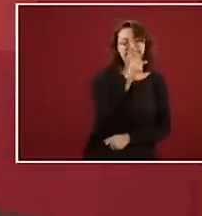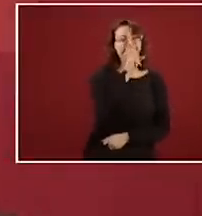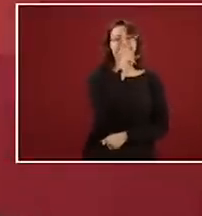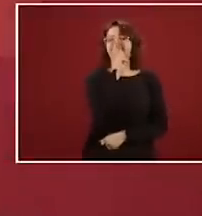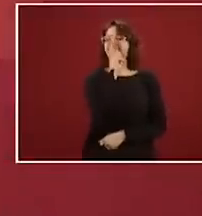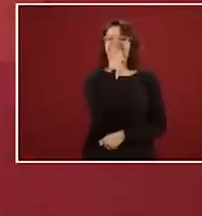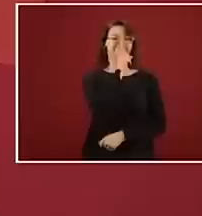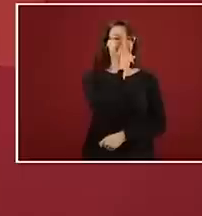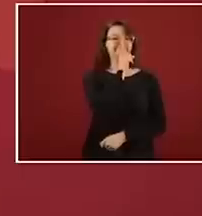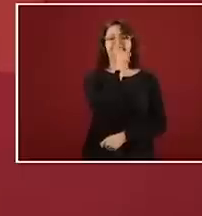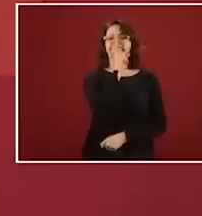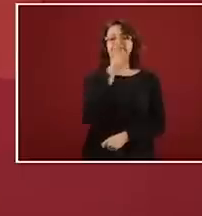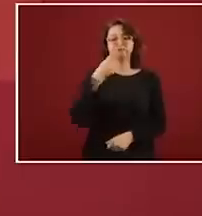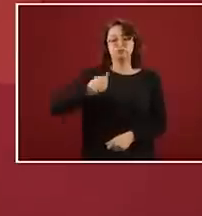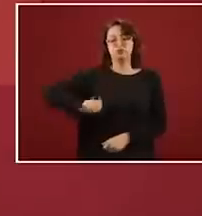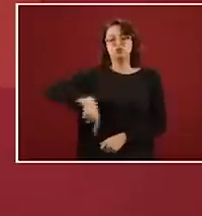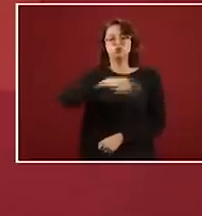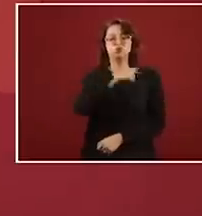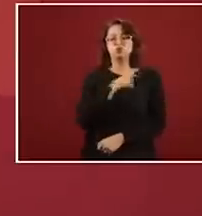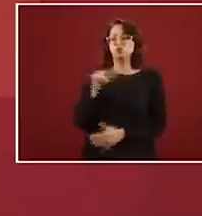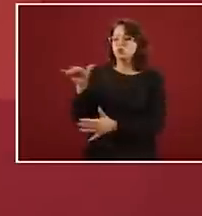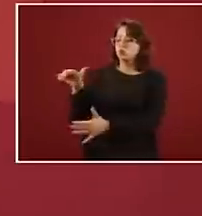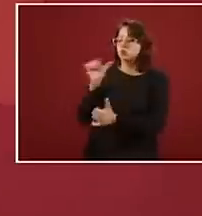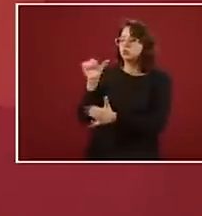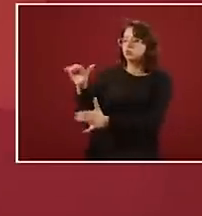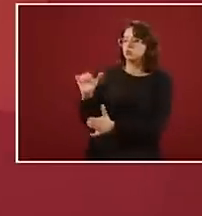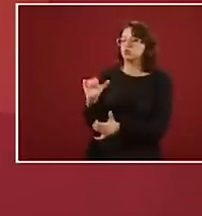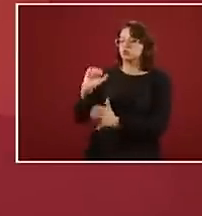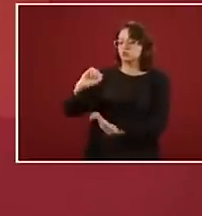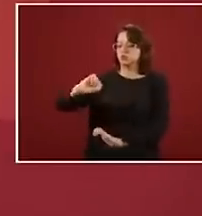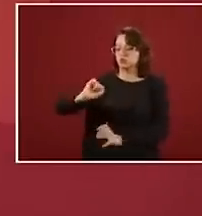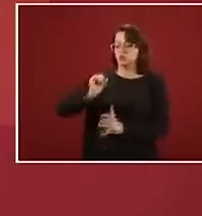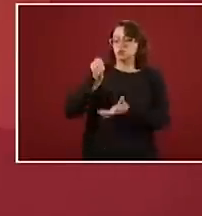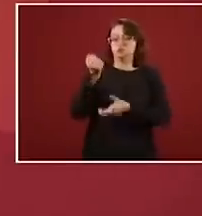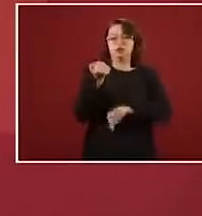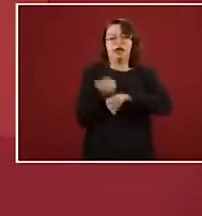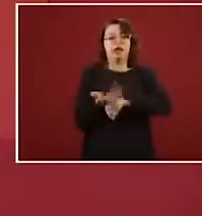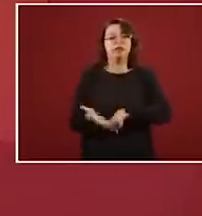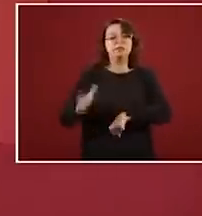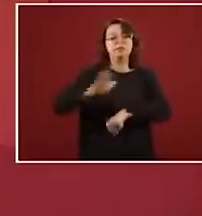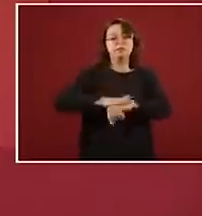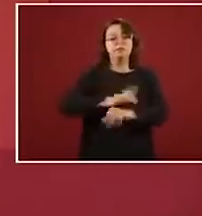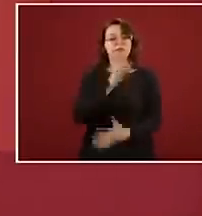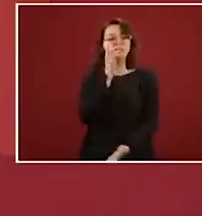Nosotros somos simplemente administradores de los dineros del pueblo.